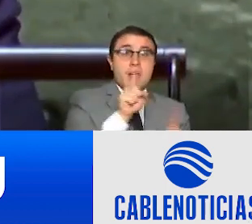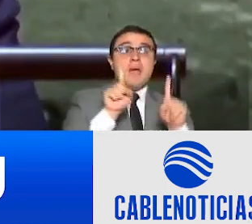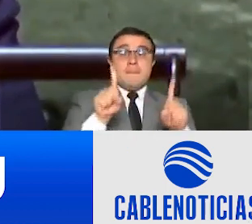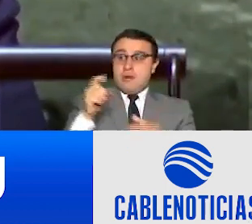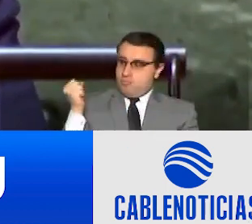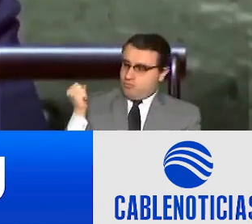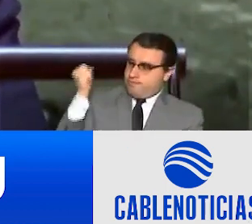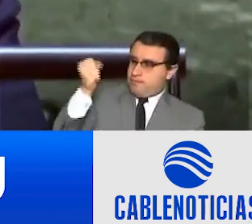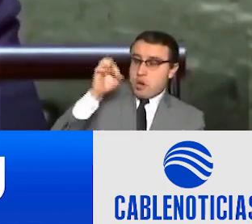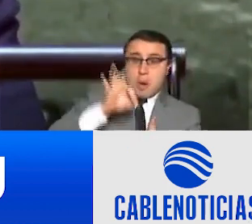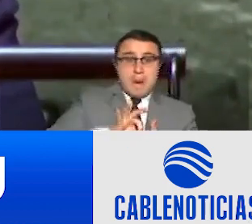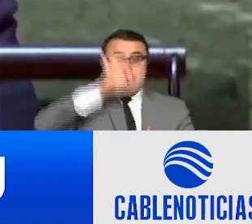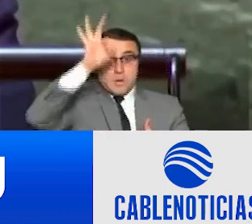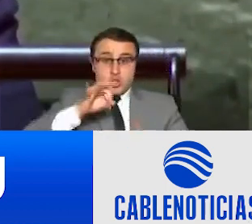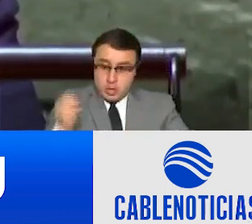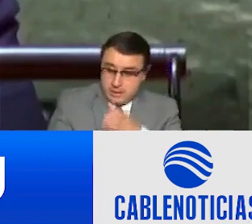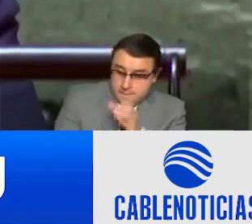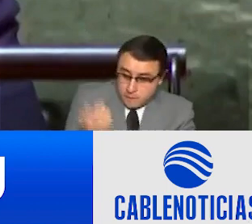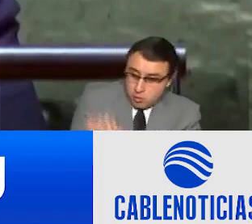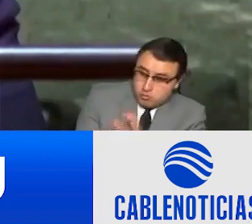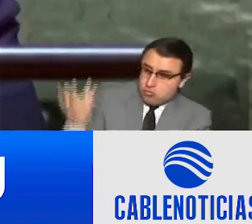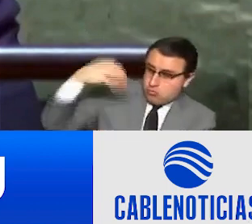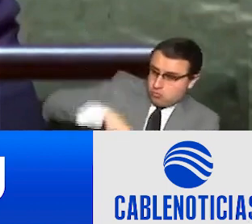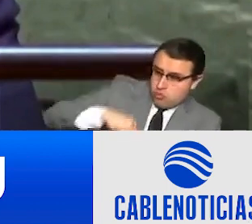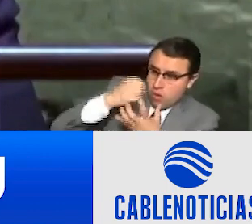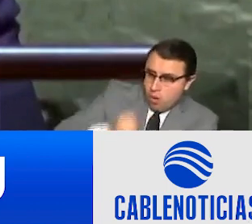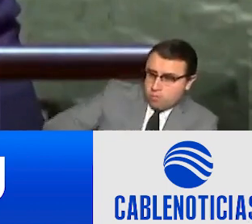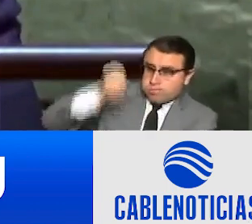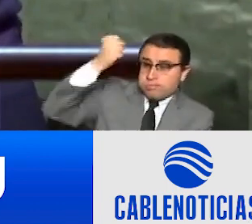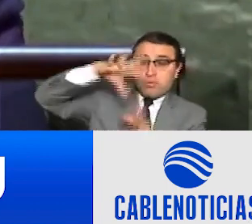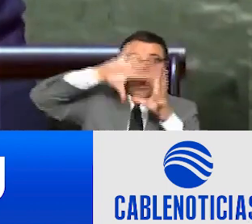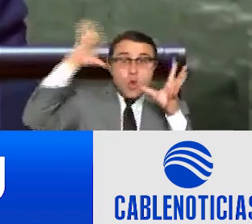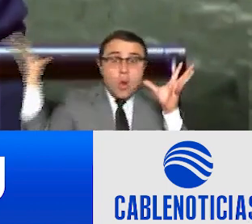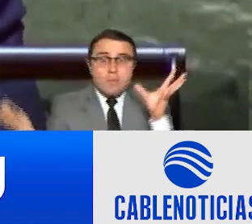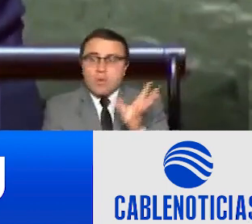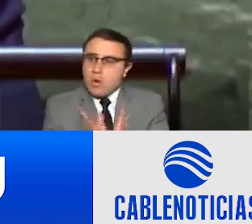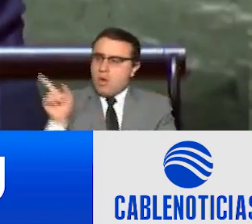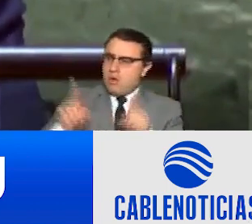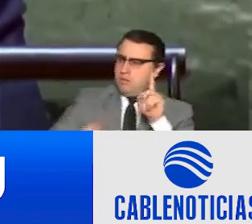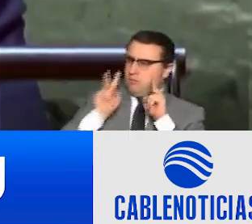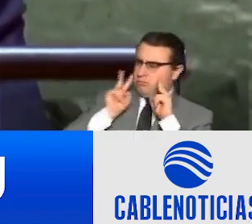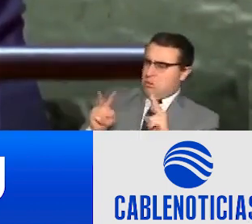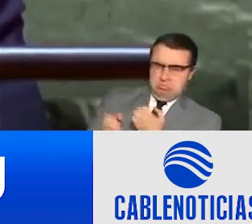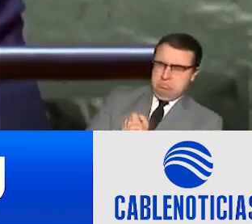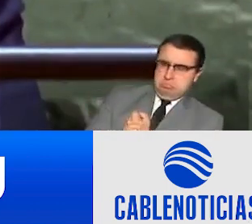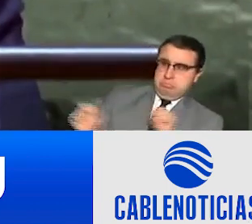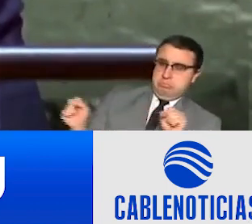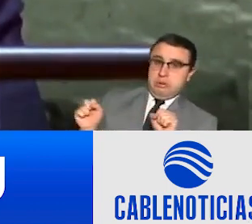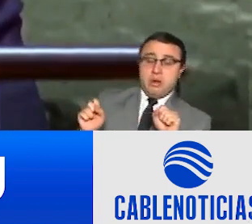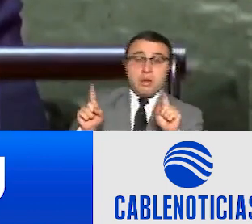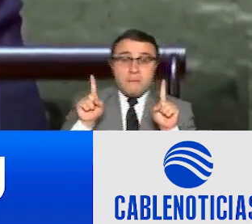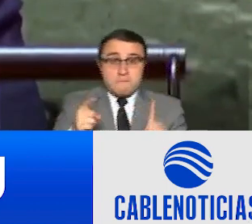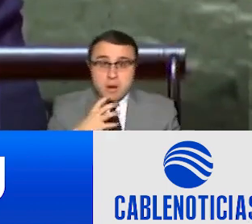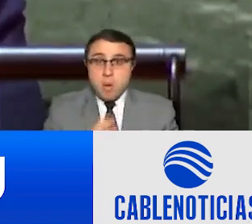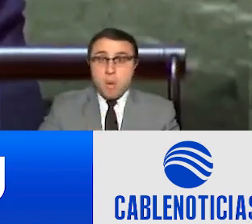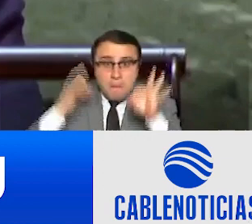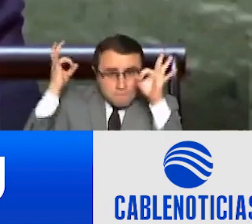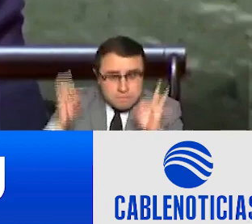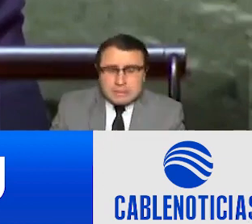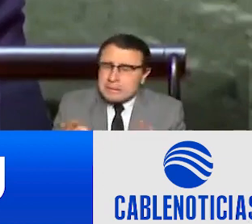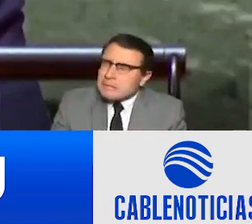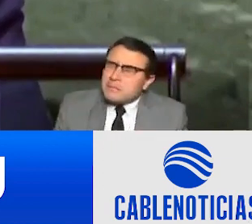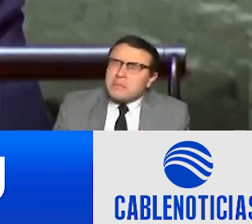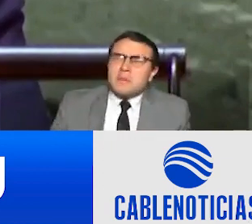Interno Bruto de todo el mundo se nos harían increíbles, pero que son absolutamente